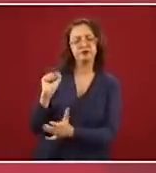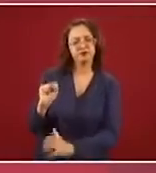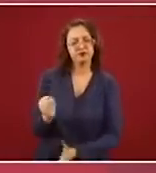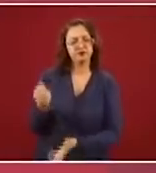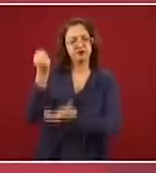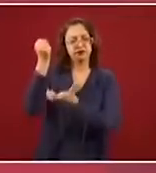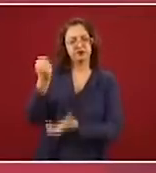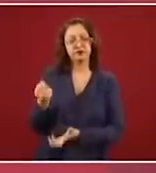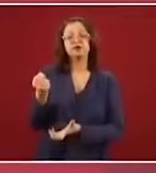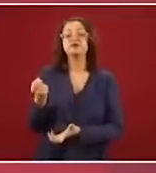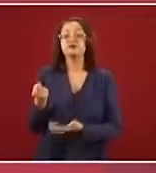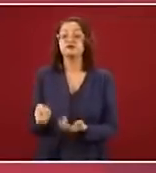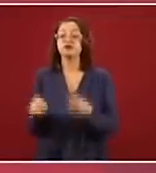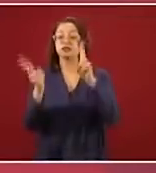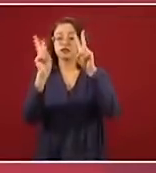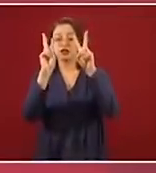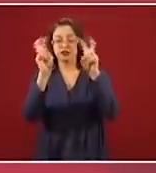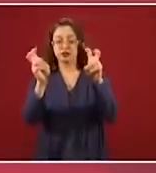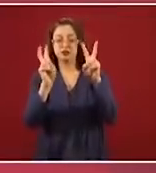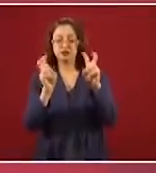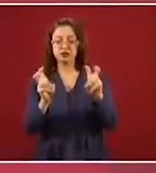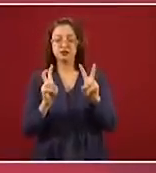y hablamos de estos temas.